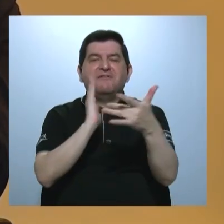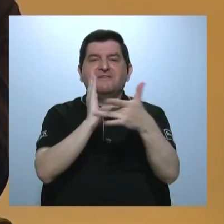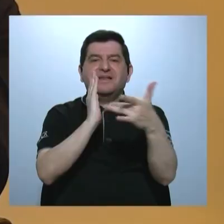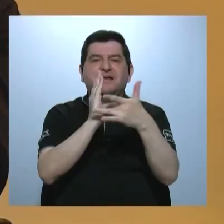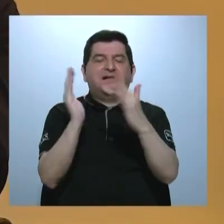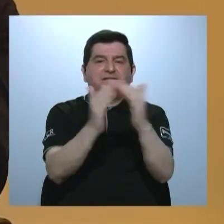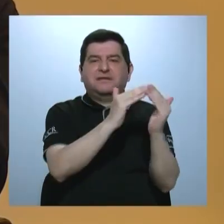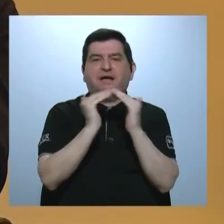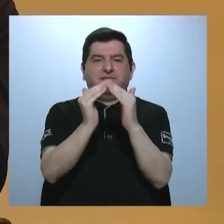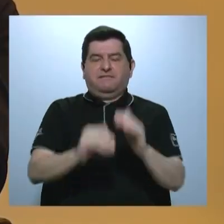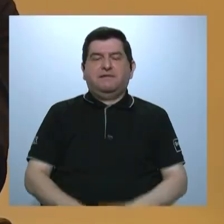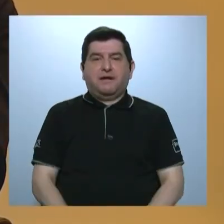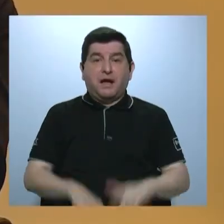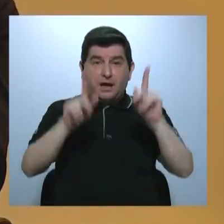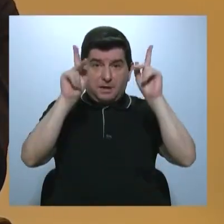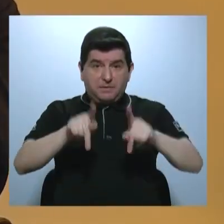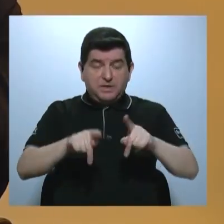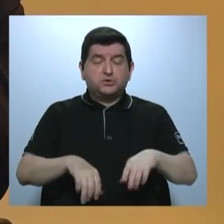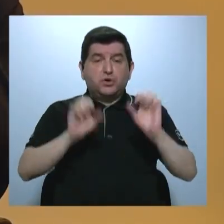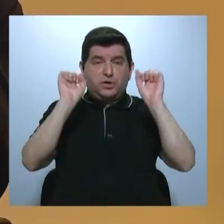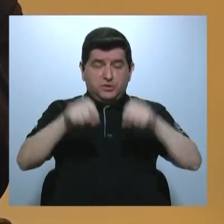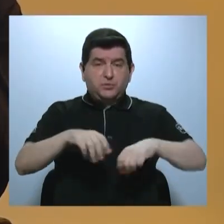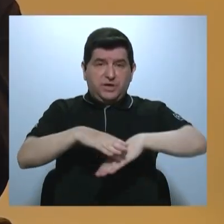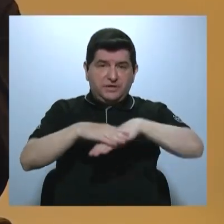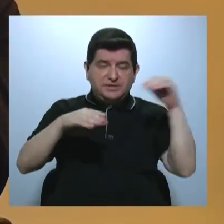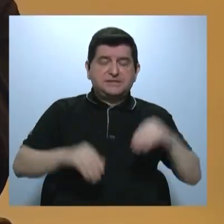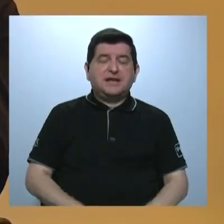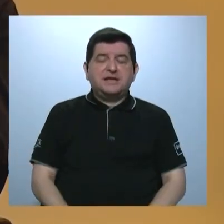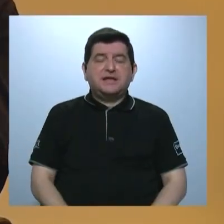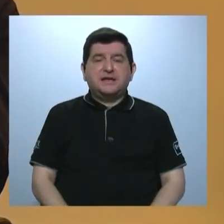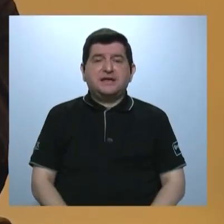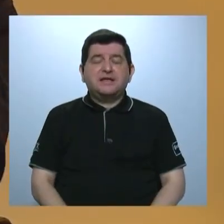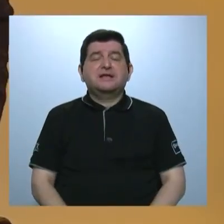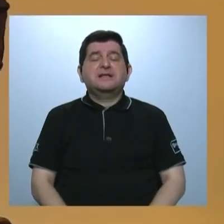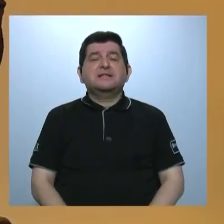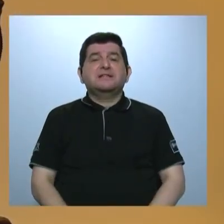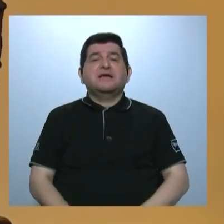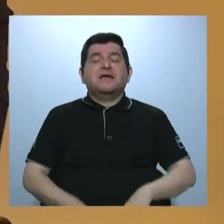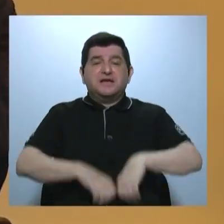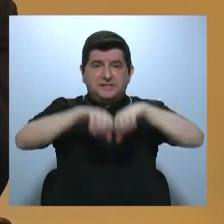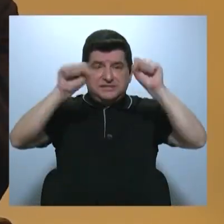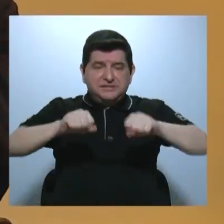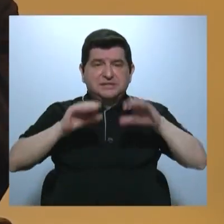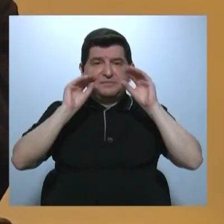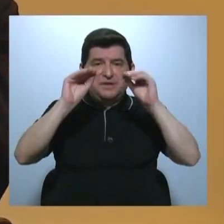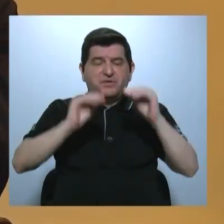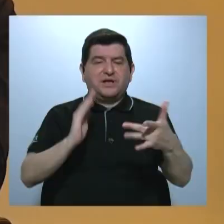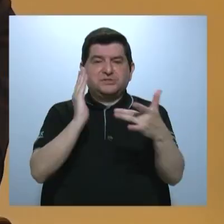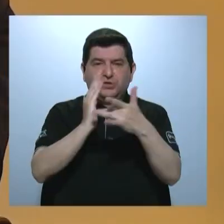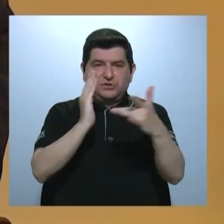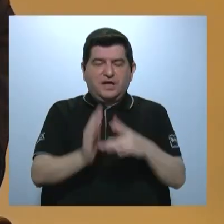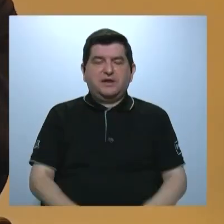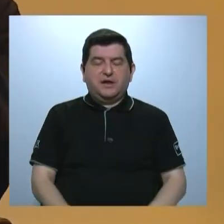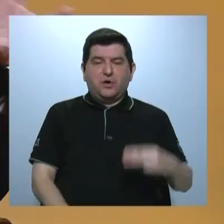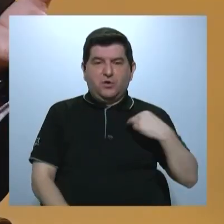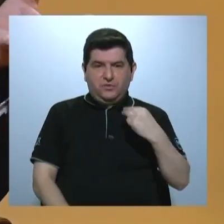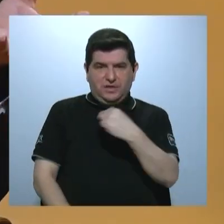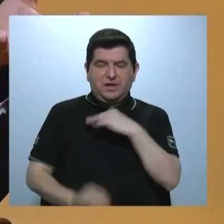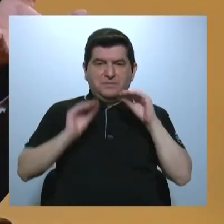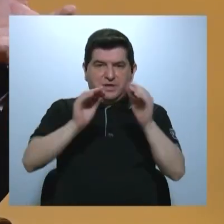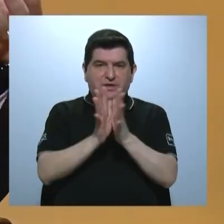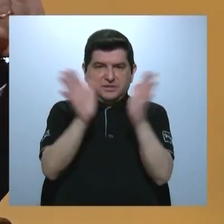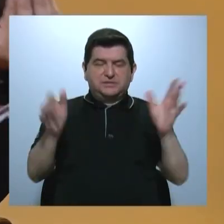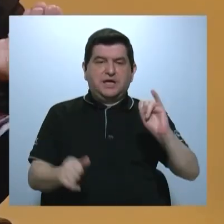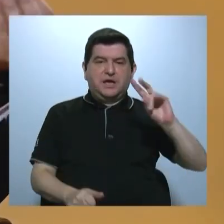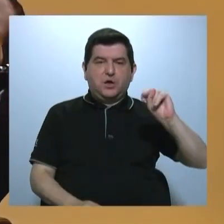de la población, a que las personas egresen del Sistema de Educación e Información Técnica Profesional, que incluye los colegios técnicos del MEP, que incluye al INE y que incluye